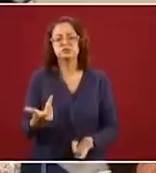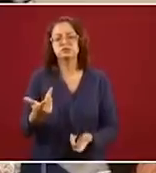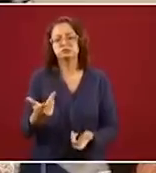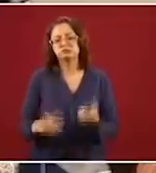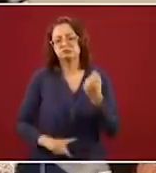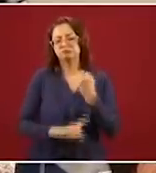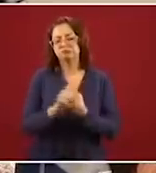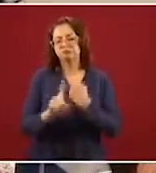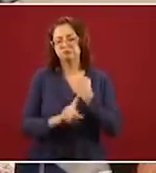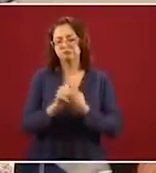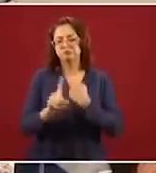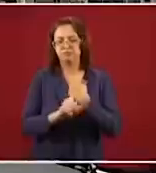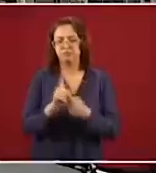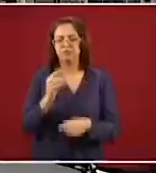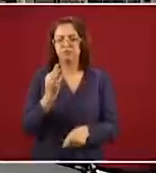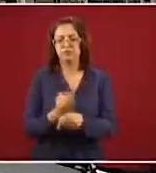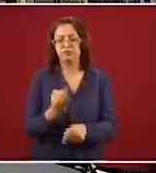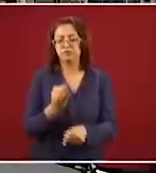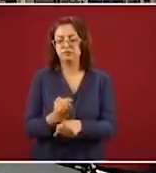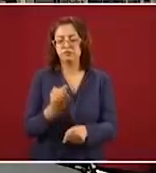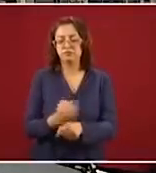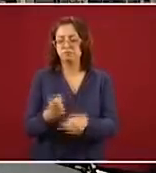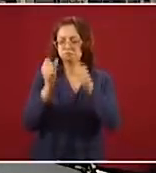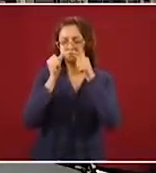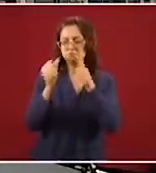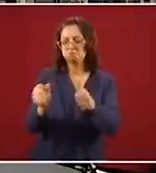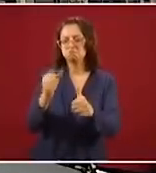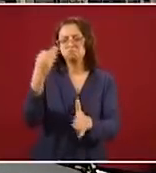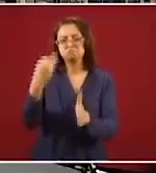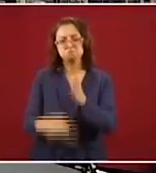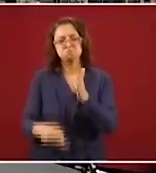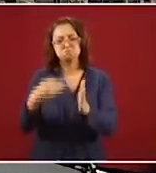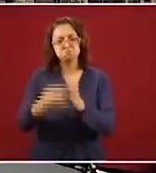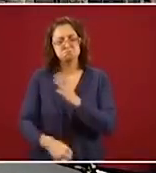déficit de atención ahorita. Entonces, pues nada más era…